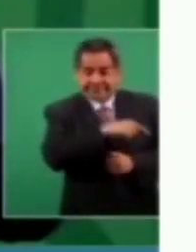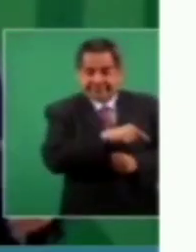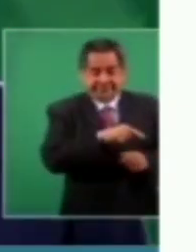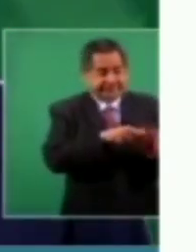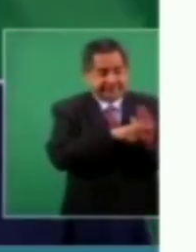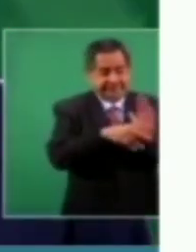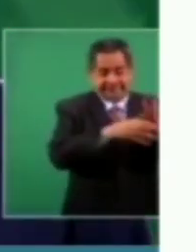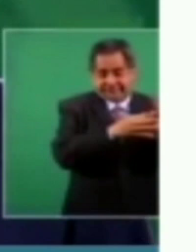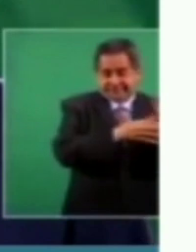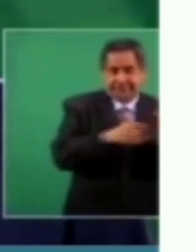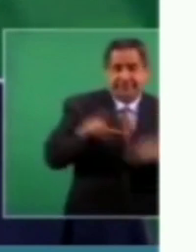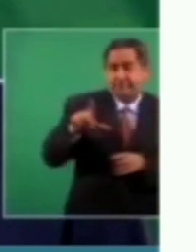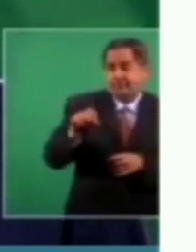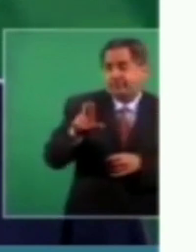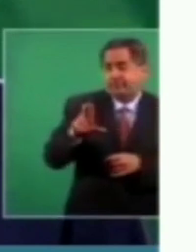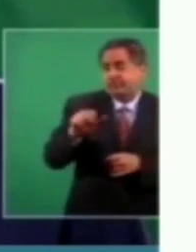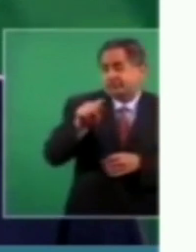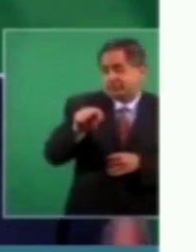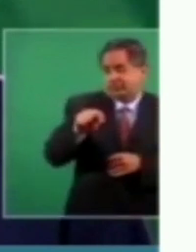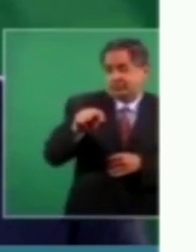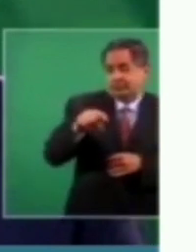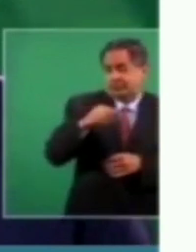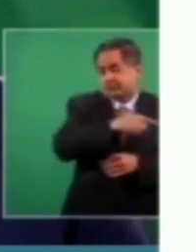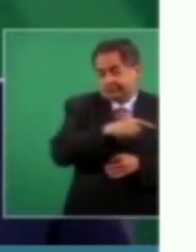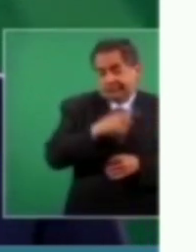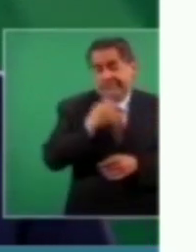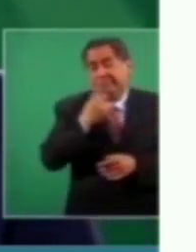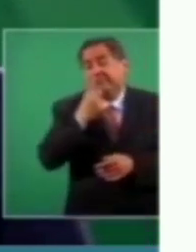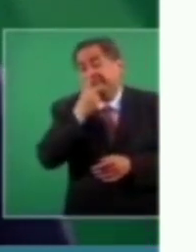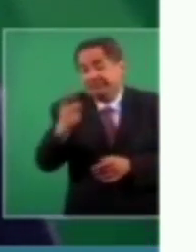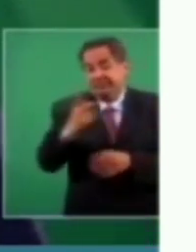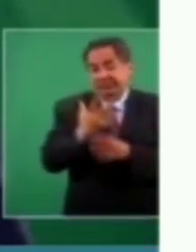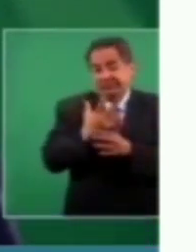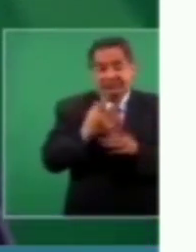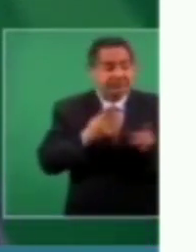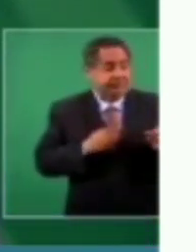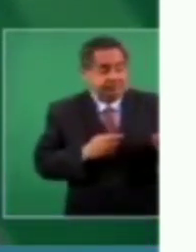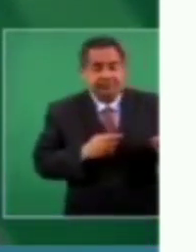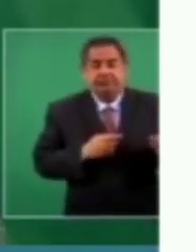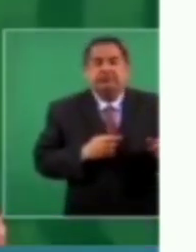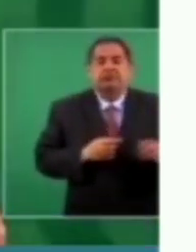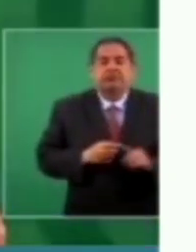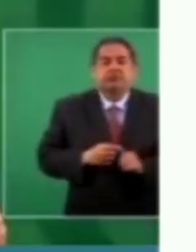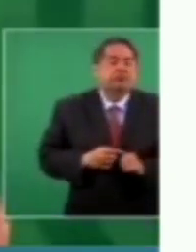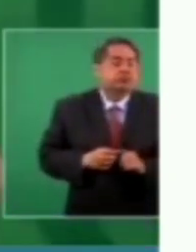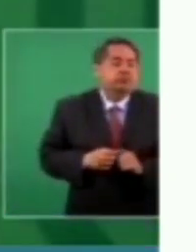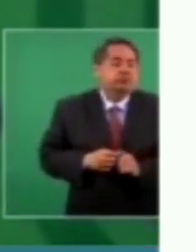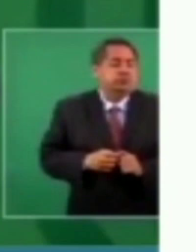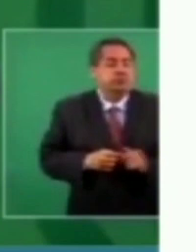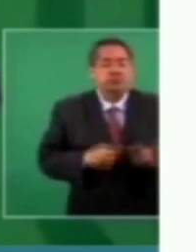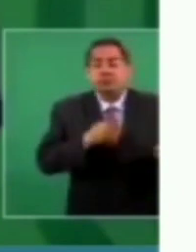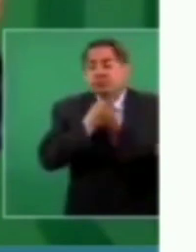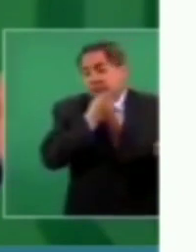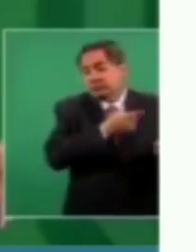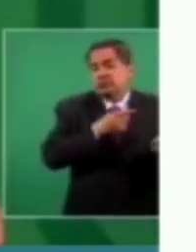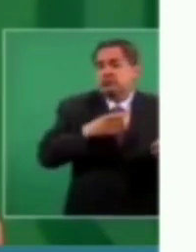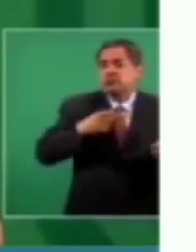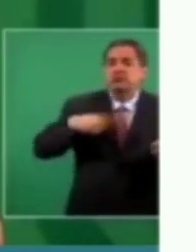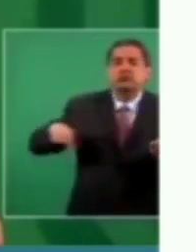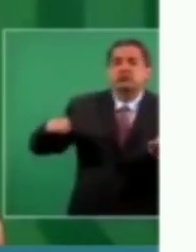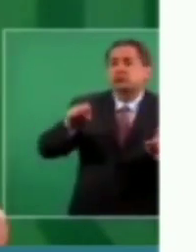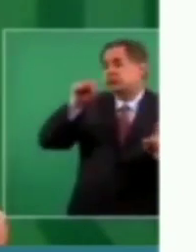mola dice que este todo lo que se está haciendo en el